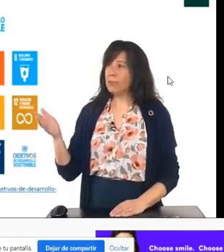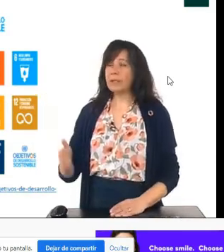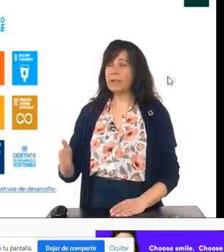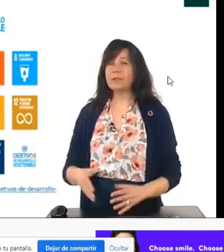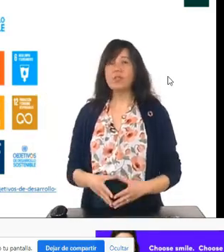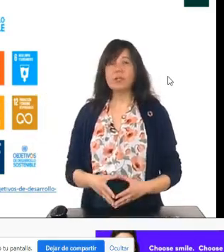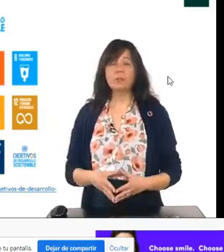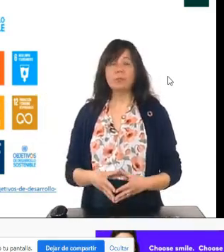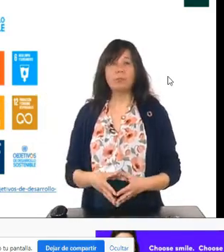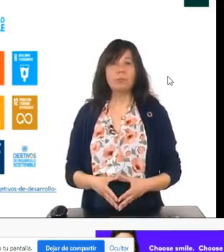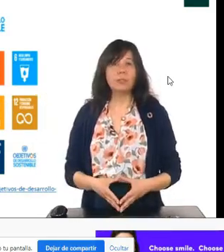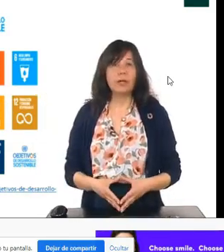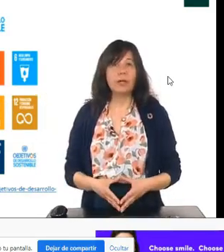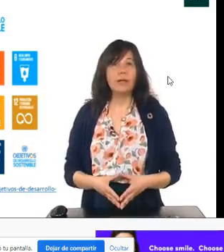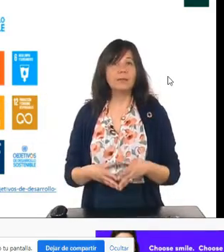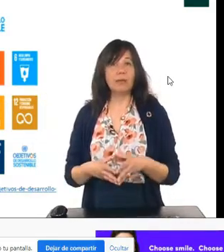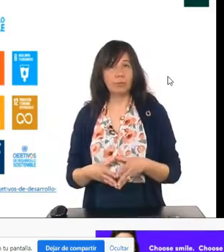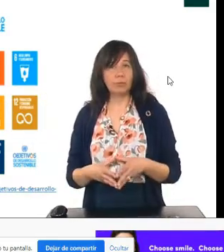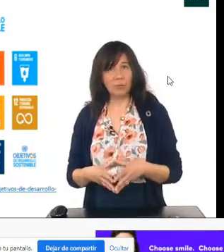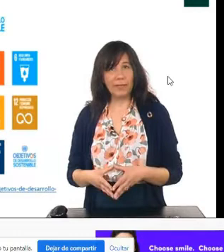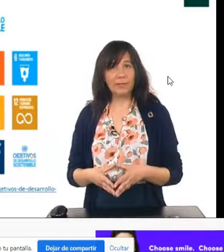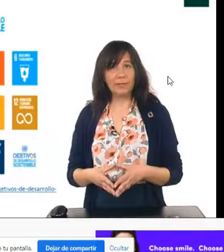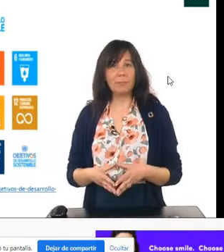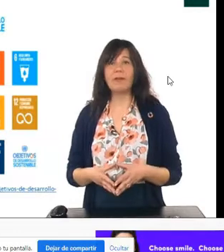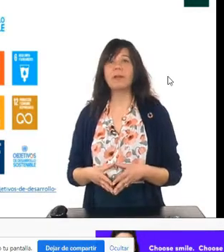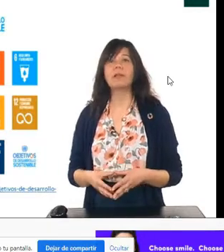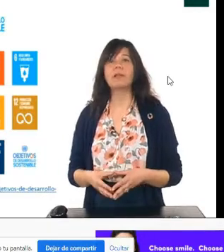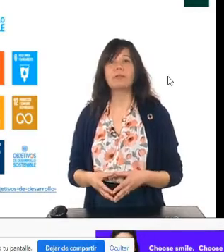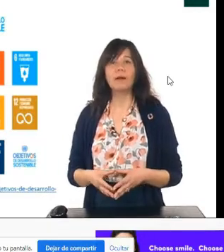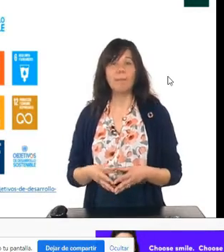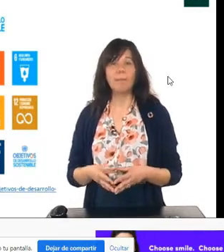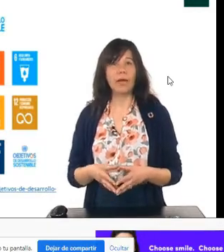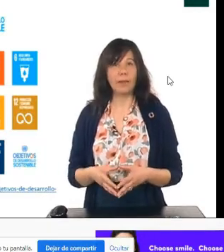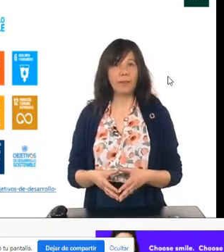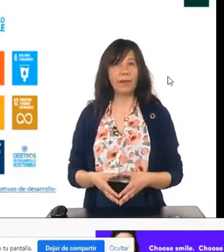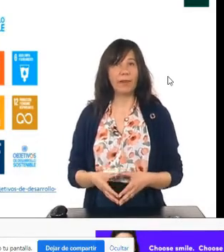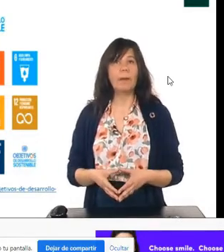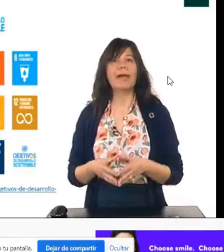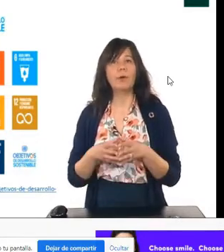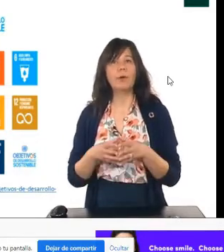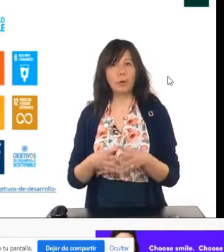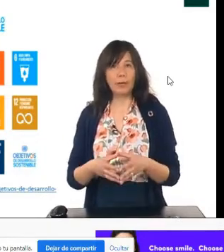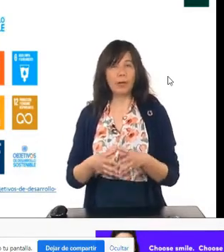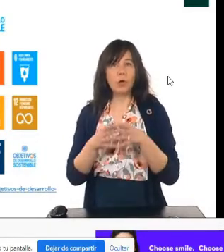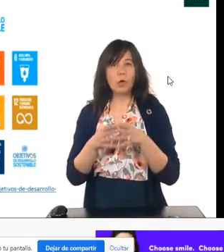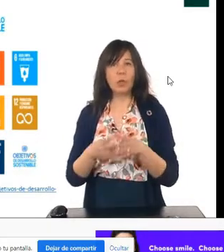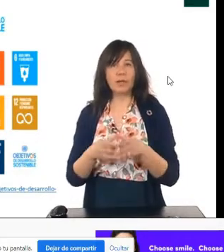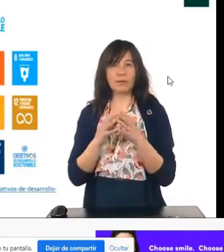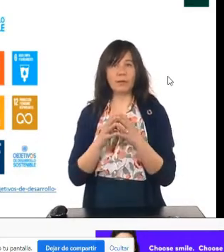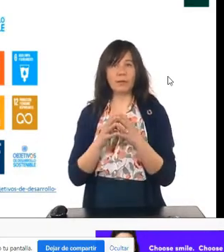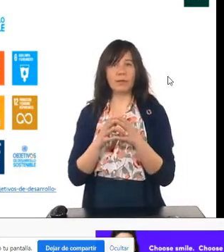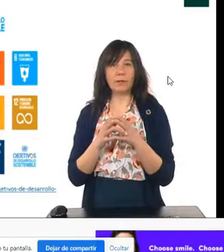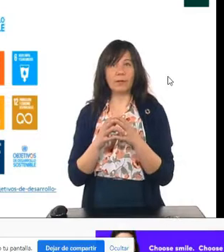deben tomar decisiones personales y profesionales para facilitar, para avanzar, para proponer